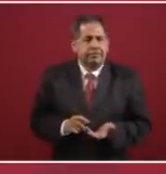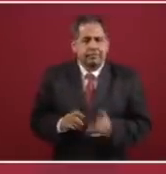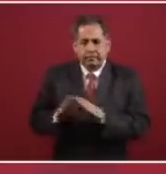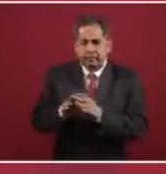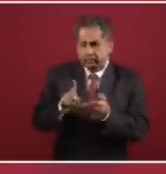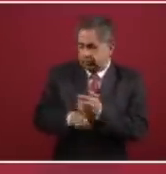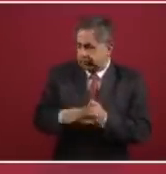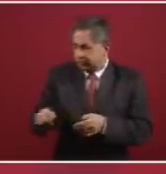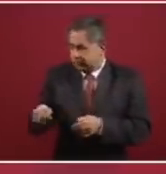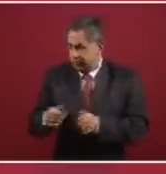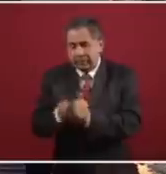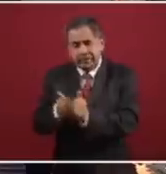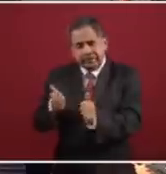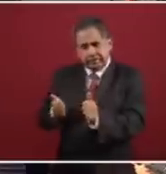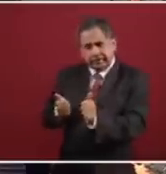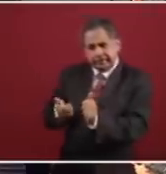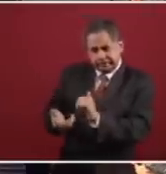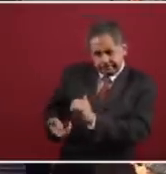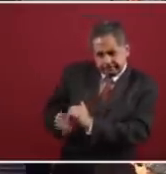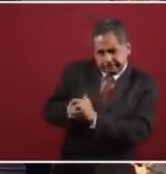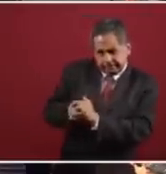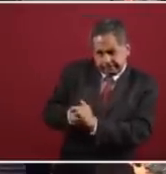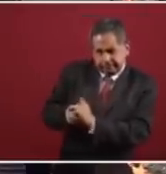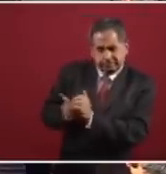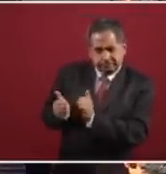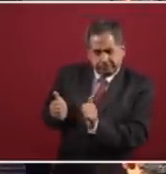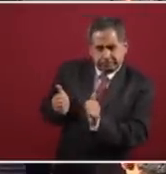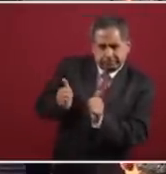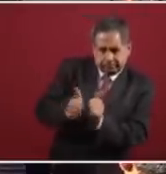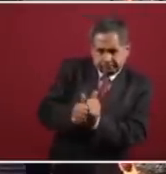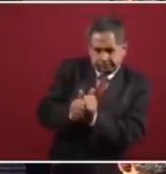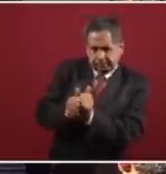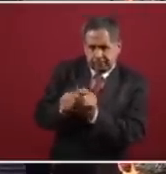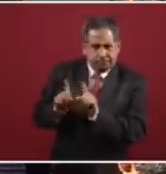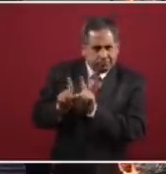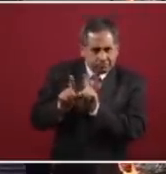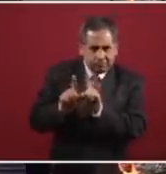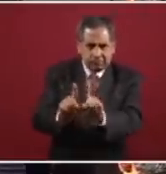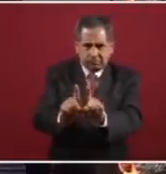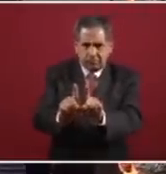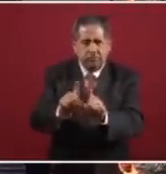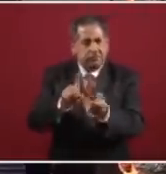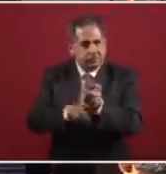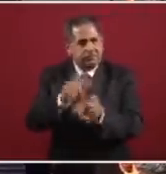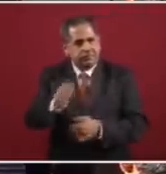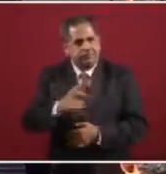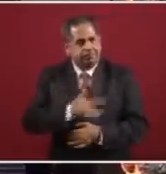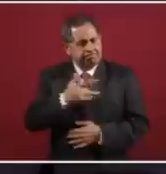darle la mano al que se quedó atrás para que se empareje y caminemos todos juntos. Eso es humanismo.